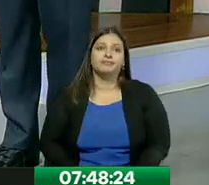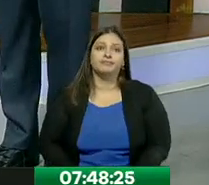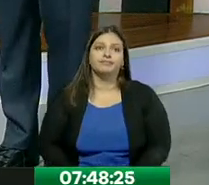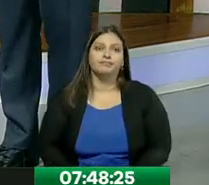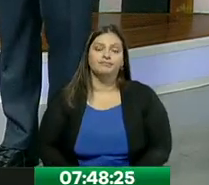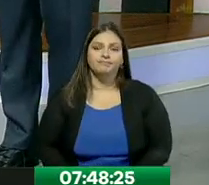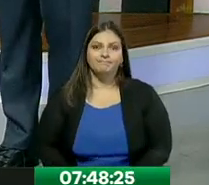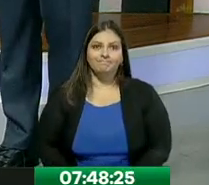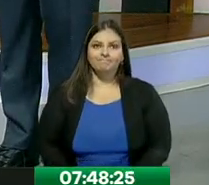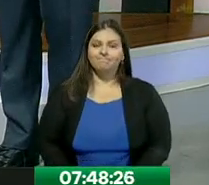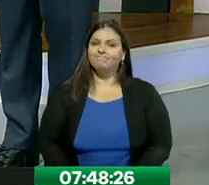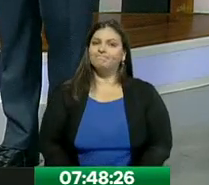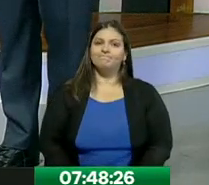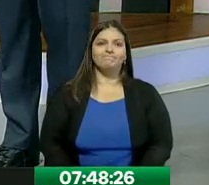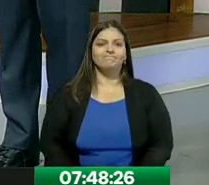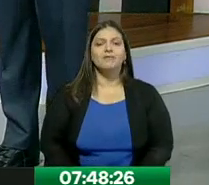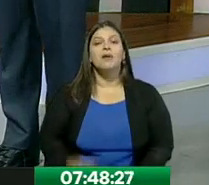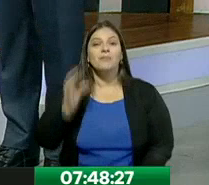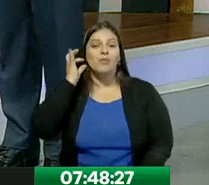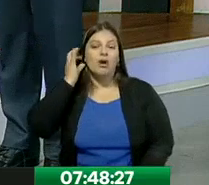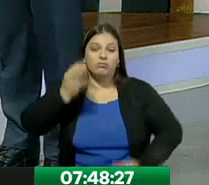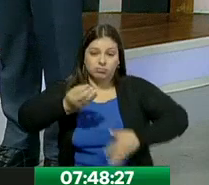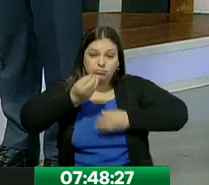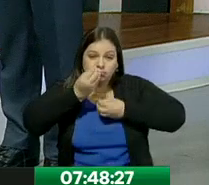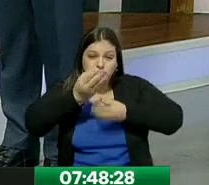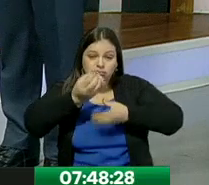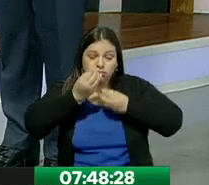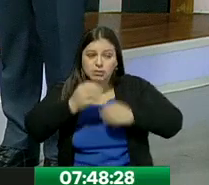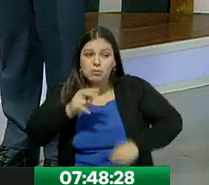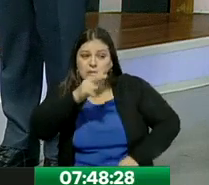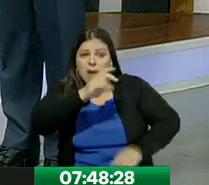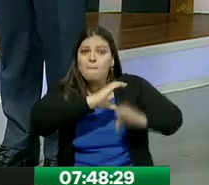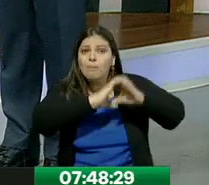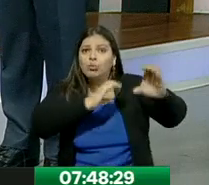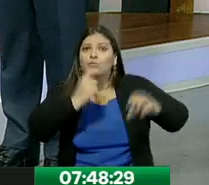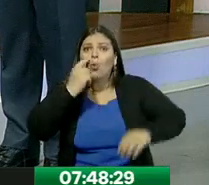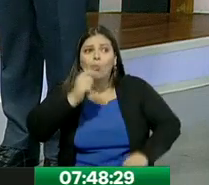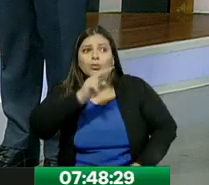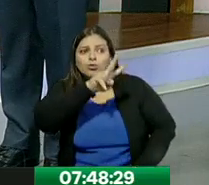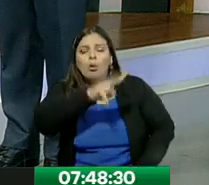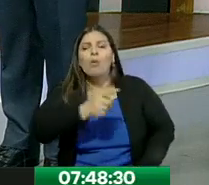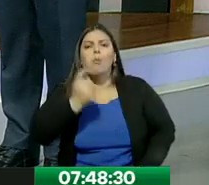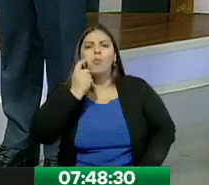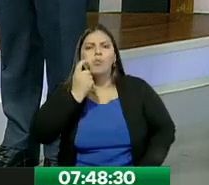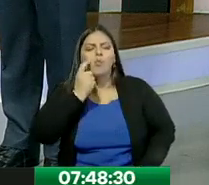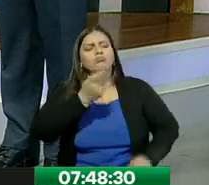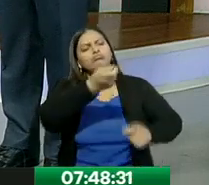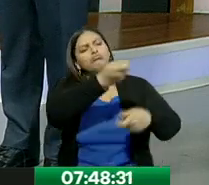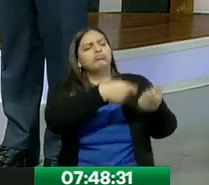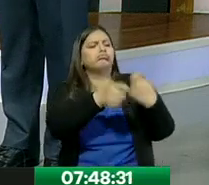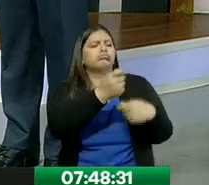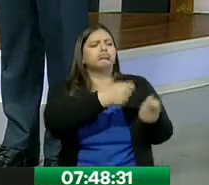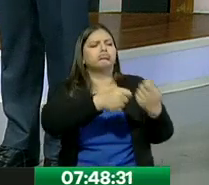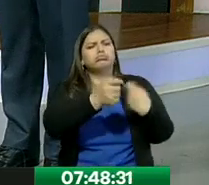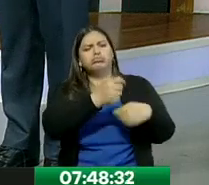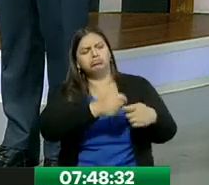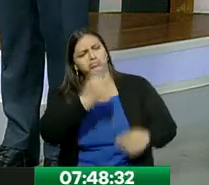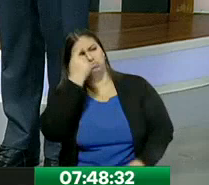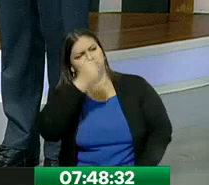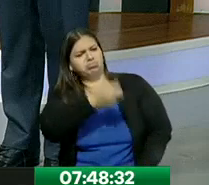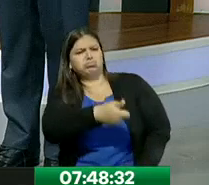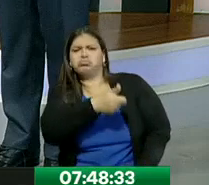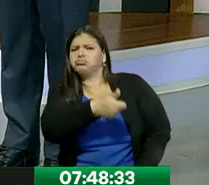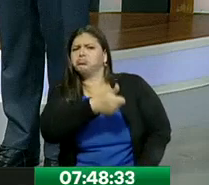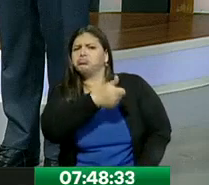lamentable porque, como decía la afectada, ahora no se puede confiar en nadie. Y mencionaba que los había visto con fundas de caramelo y esto perjudica